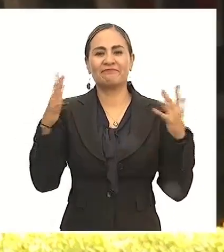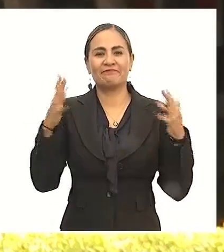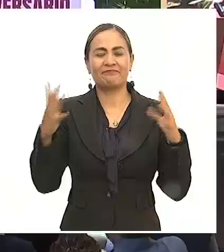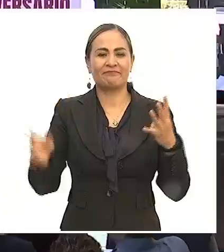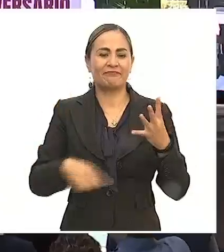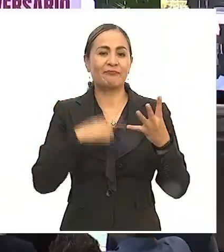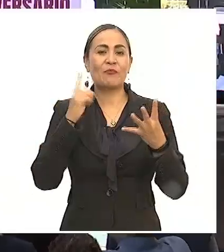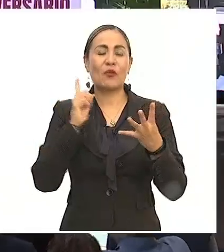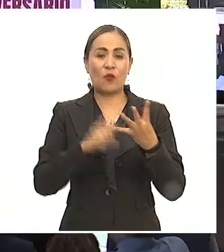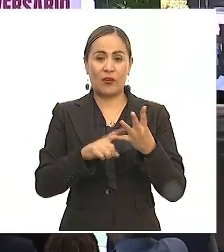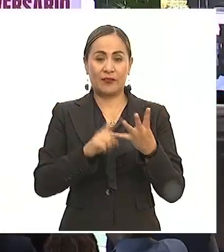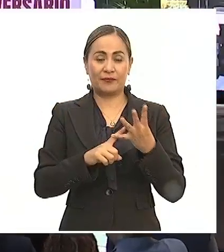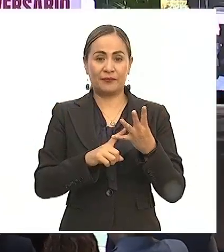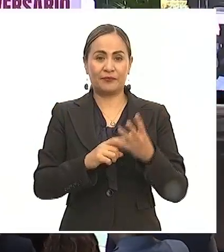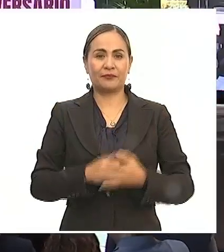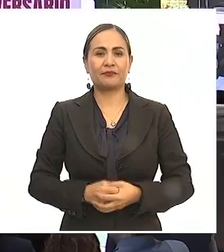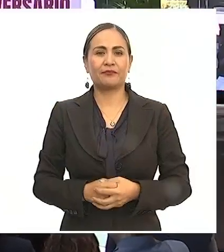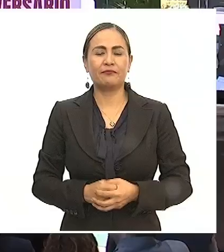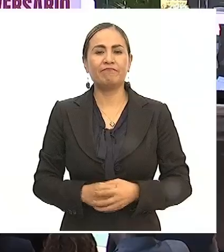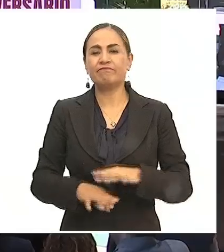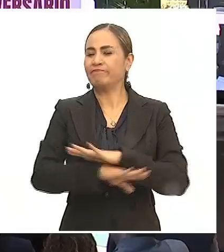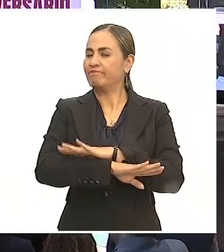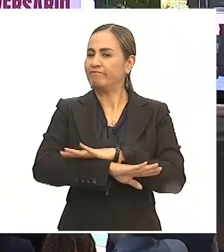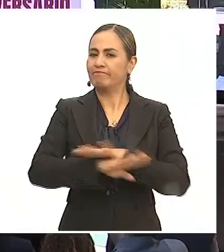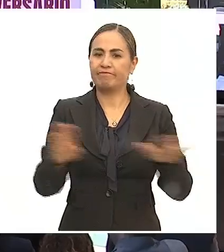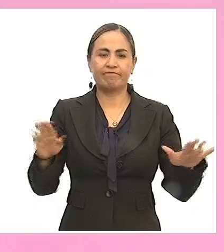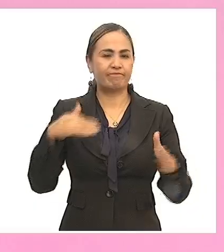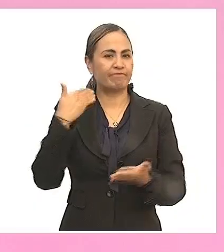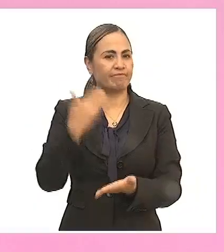4. Se acabó,